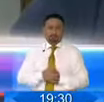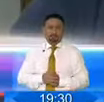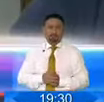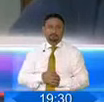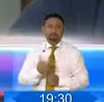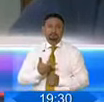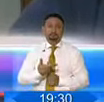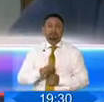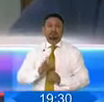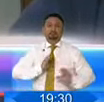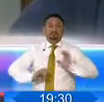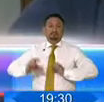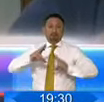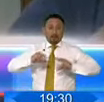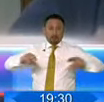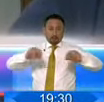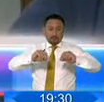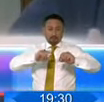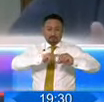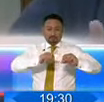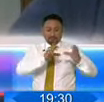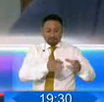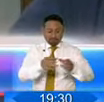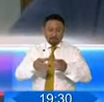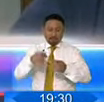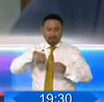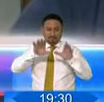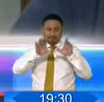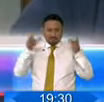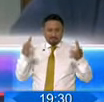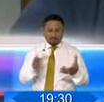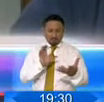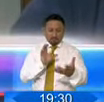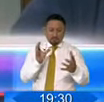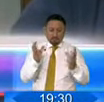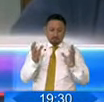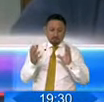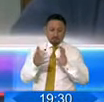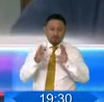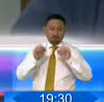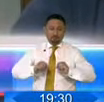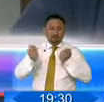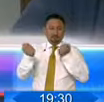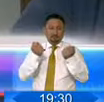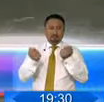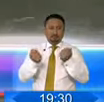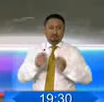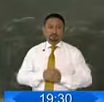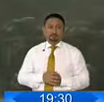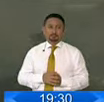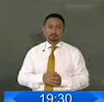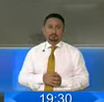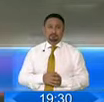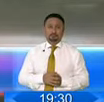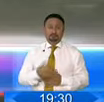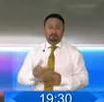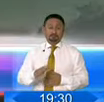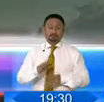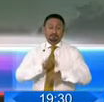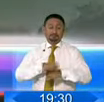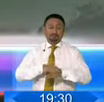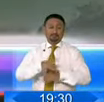ciencias naturales, son ciclos naturales que obedece la Tierra, pero que sí están, de cierta manera, controlados por la actividad antrópica. La mano del hombre ha